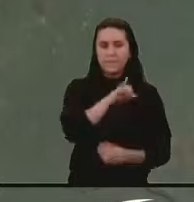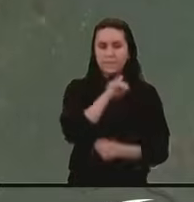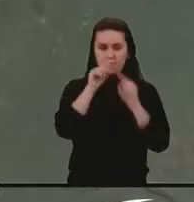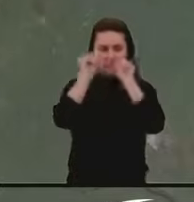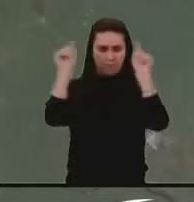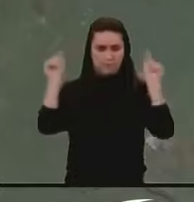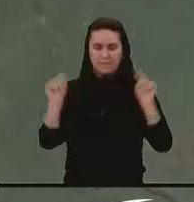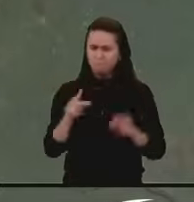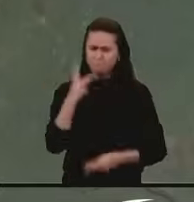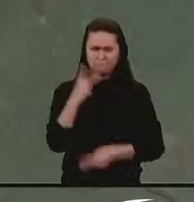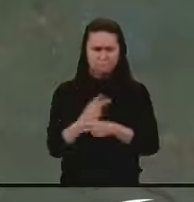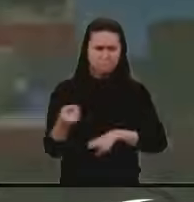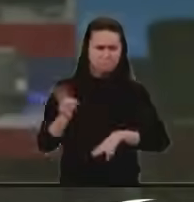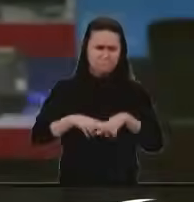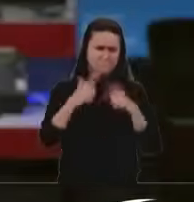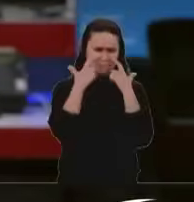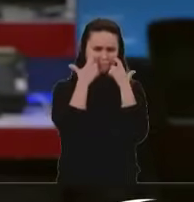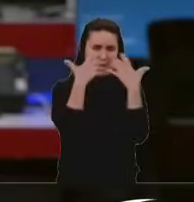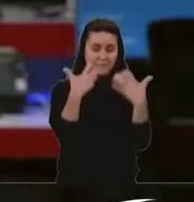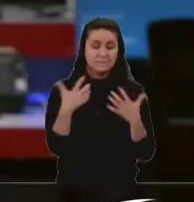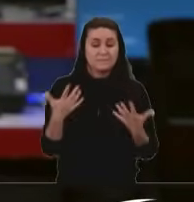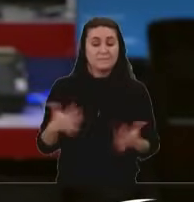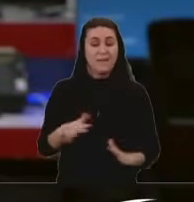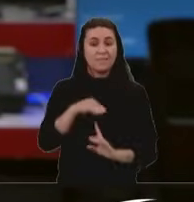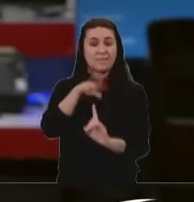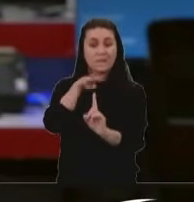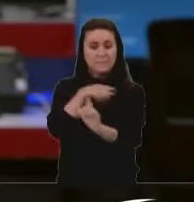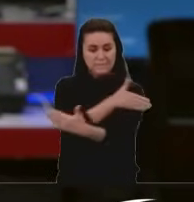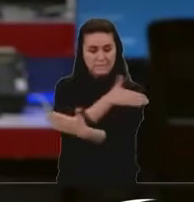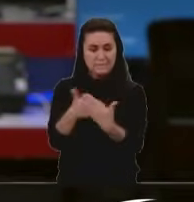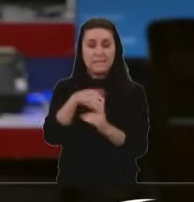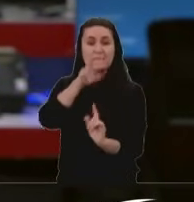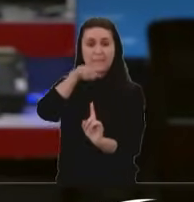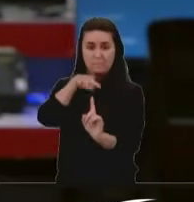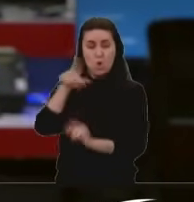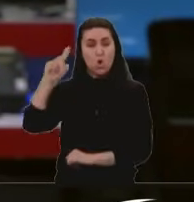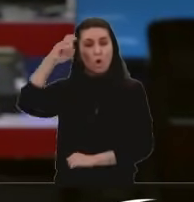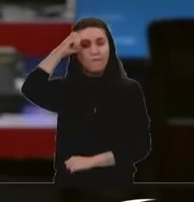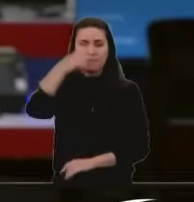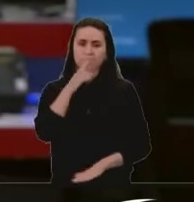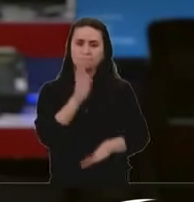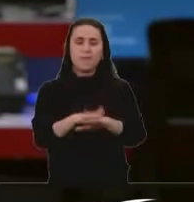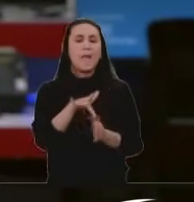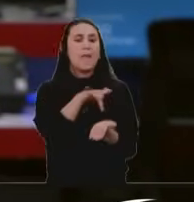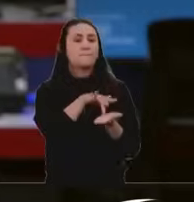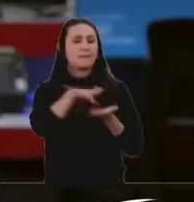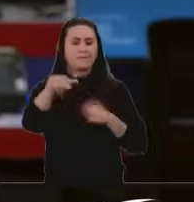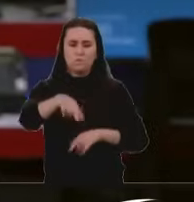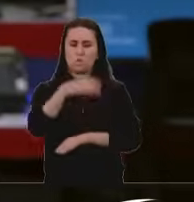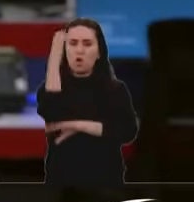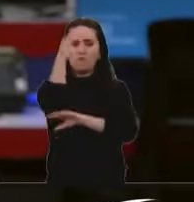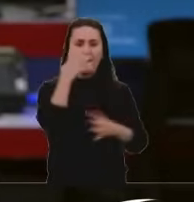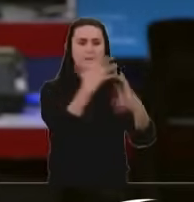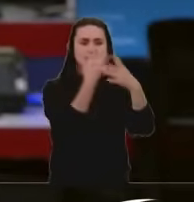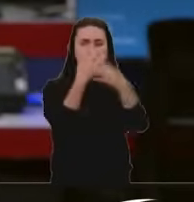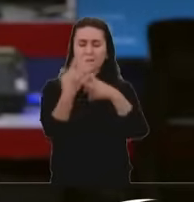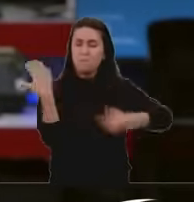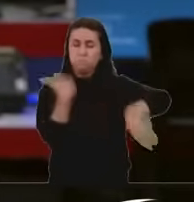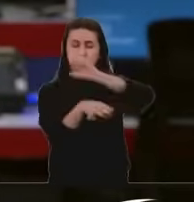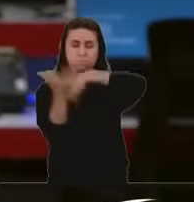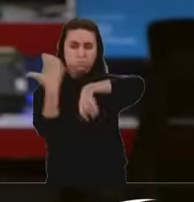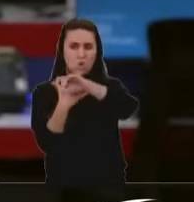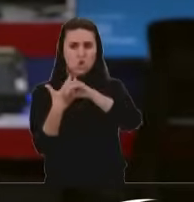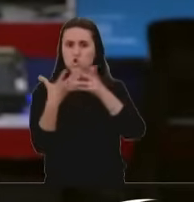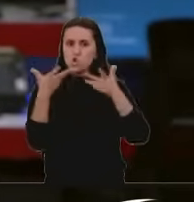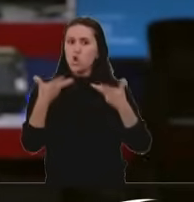y entre tanto han pasado Ya tres meses desde que el gobierno nacional decretó la emergencia carcelaria en Colombia para evitar precisamente actos de